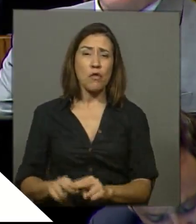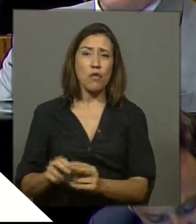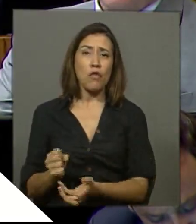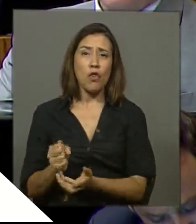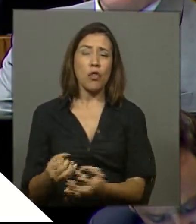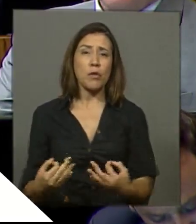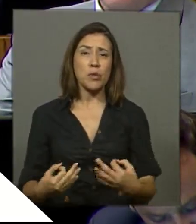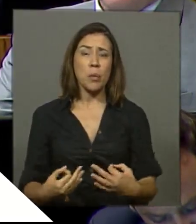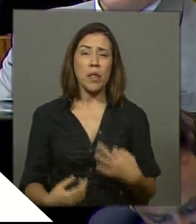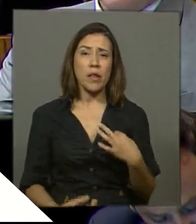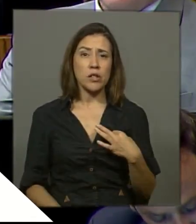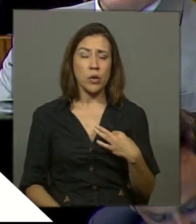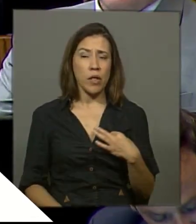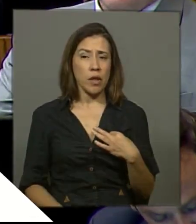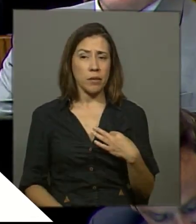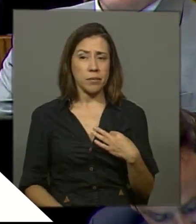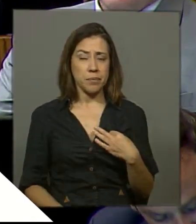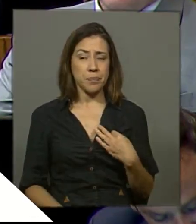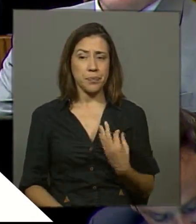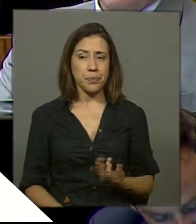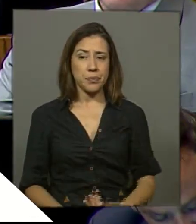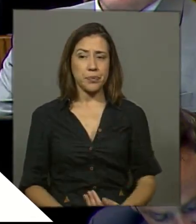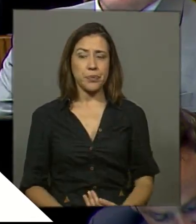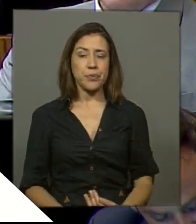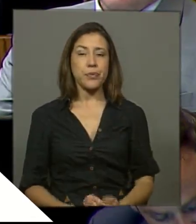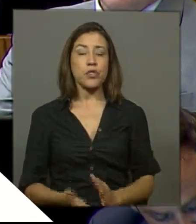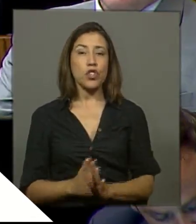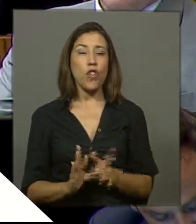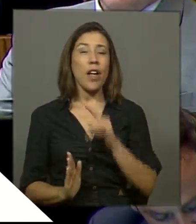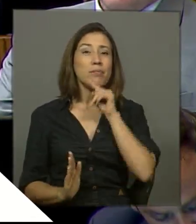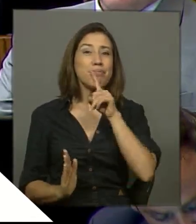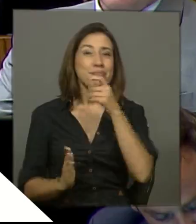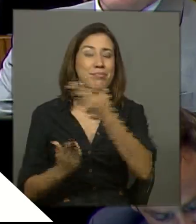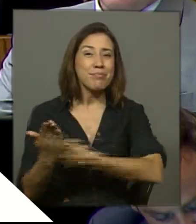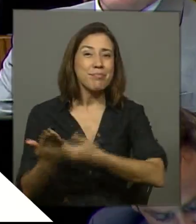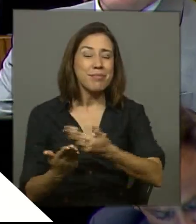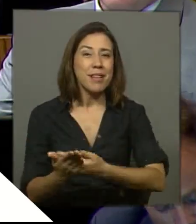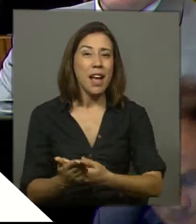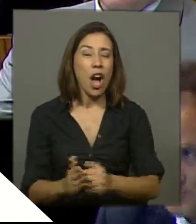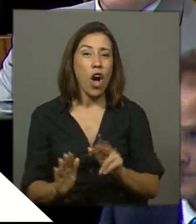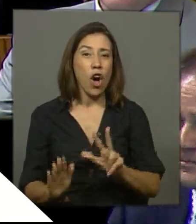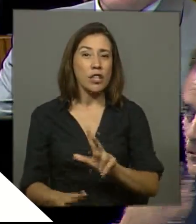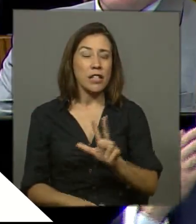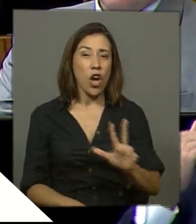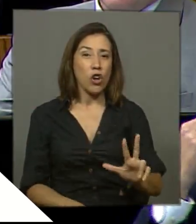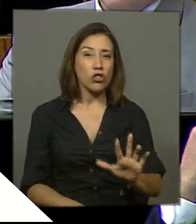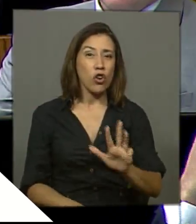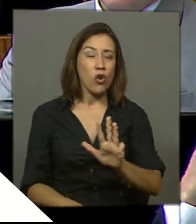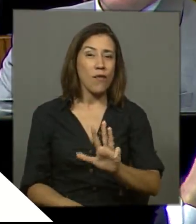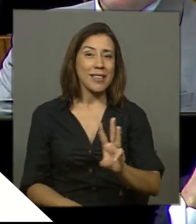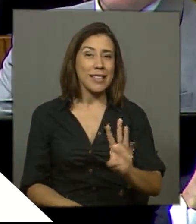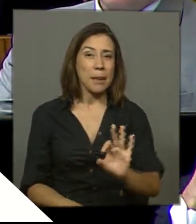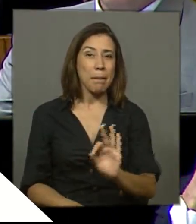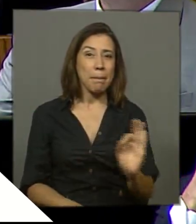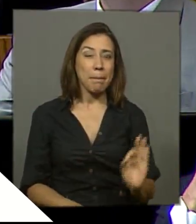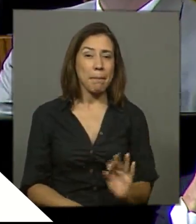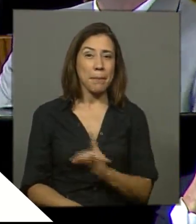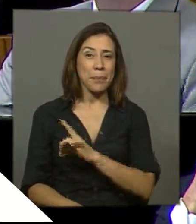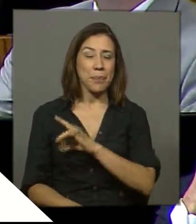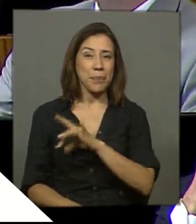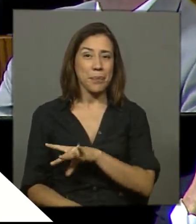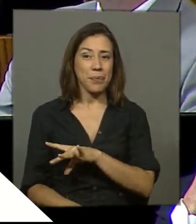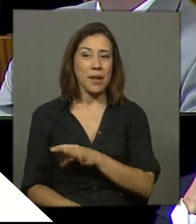para Seguridad Ciudadana ministro según todas las encuestas entre el 88 y el 93 de los